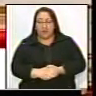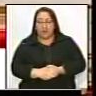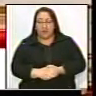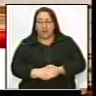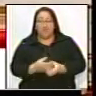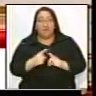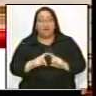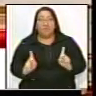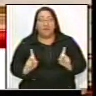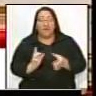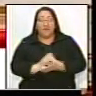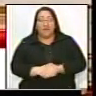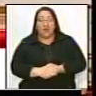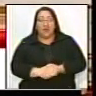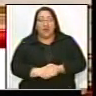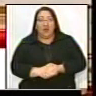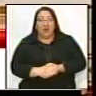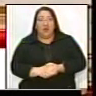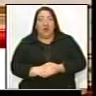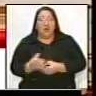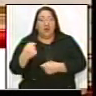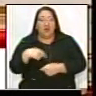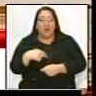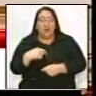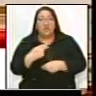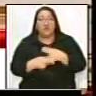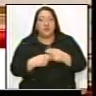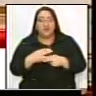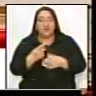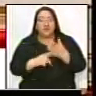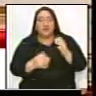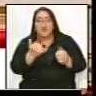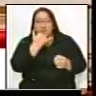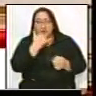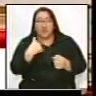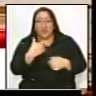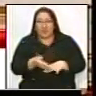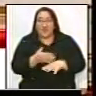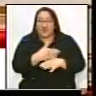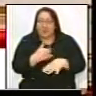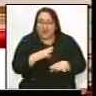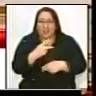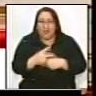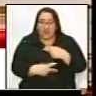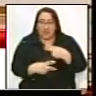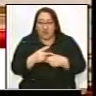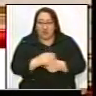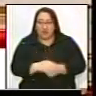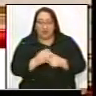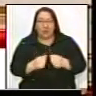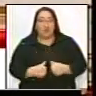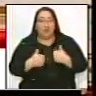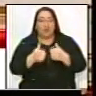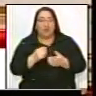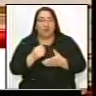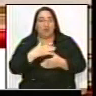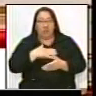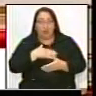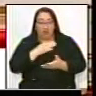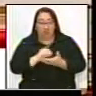Pero sin embargo, viene Nacionales, a pesar de que vio que había vecinos viviendo en la propiedad,